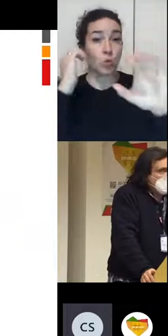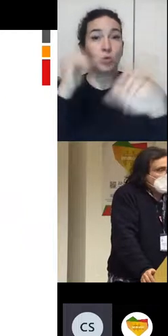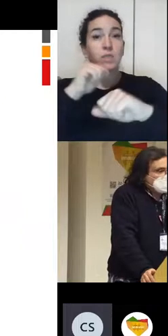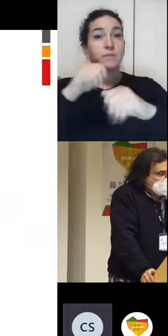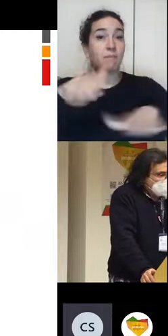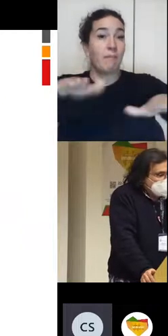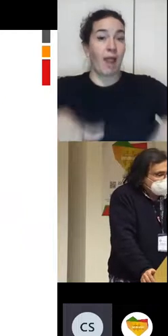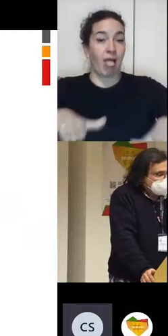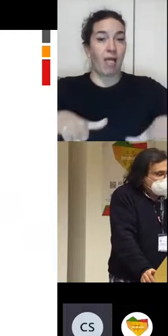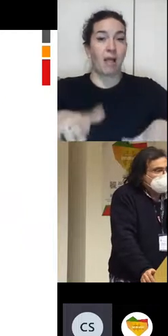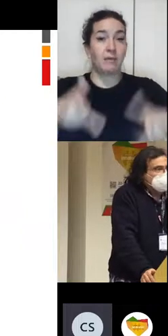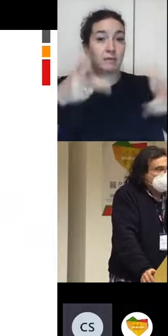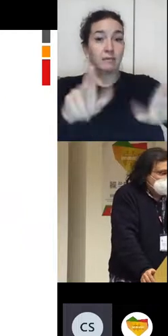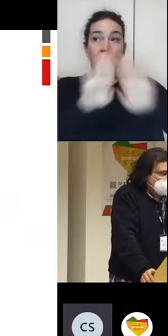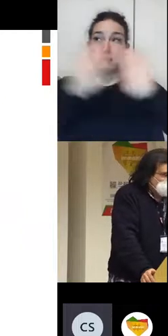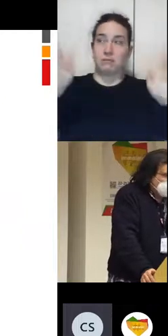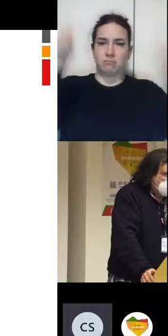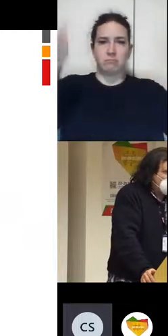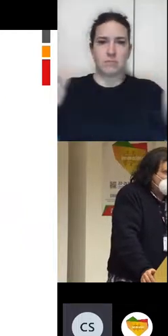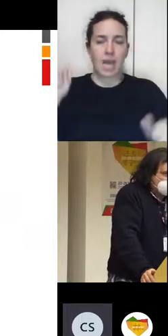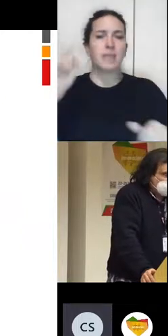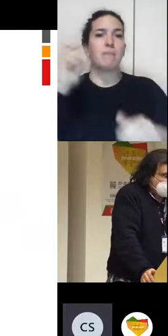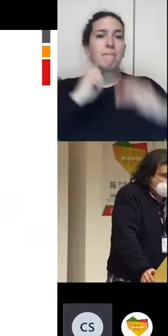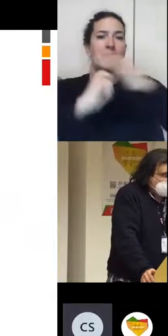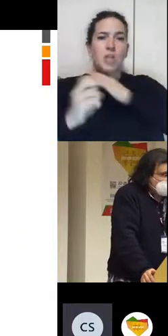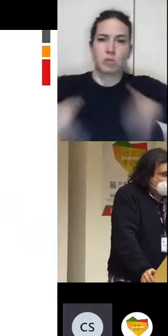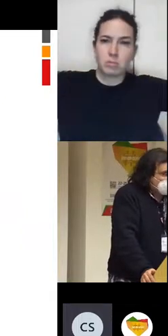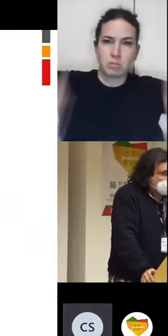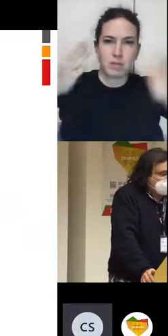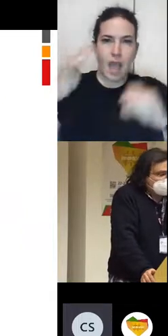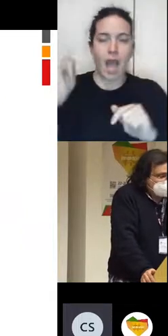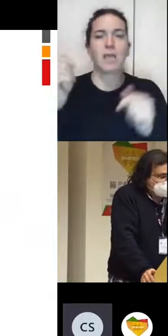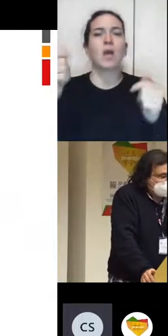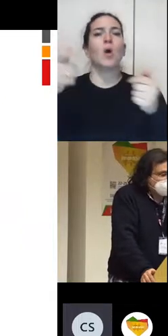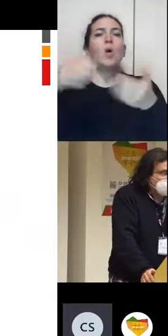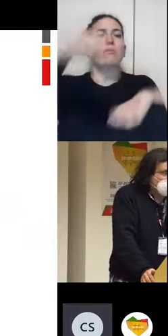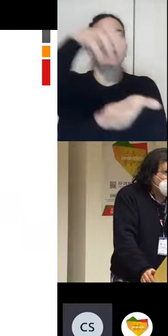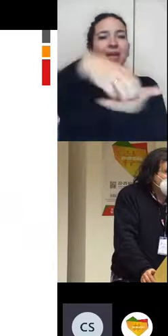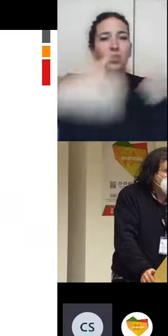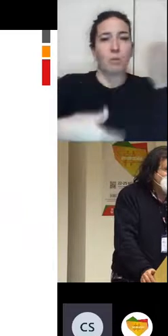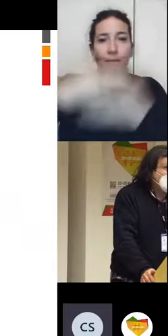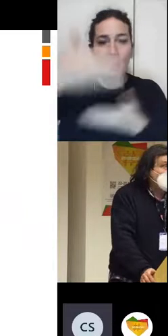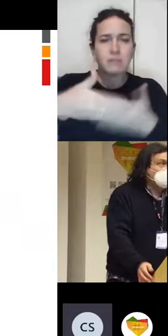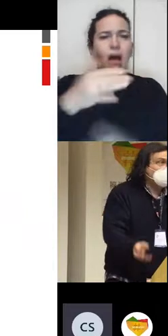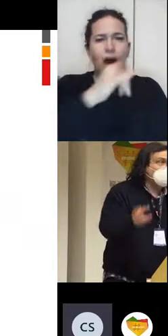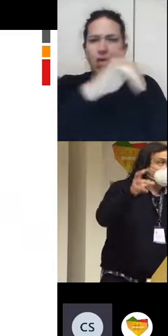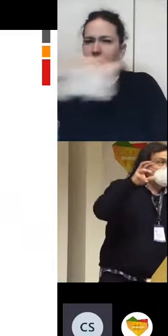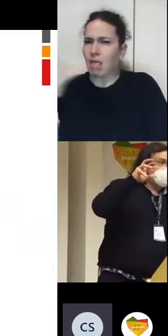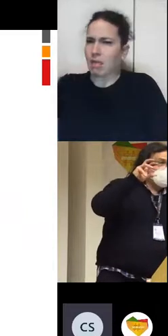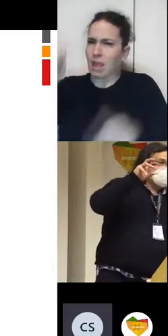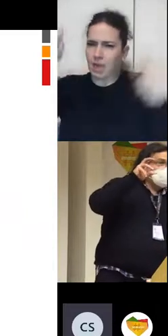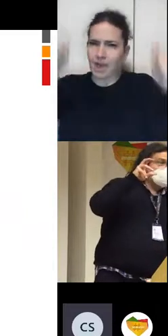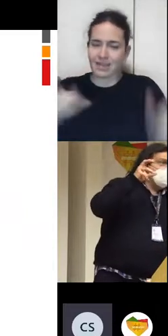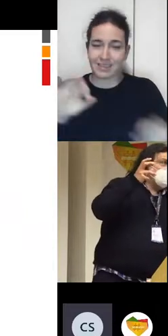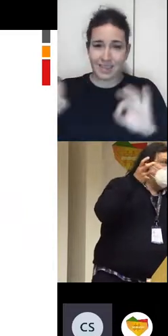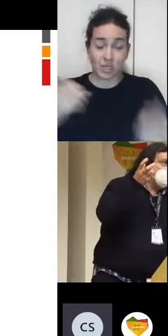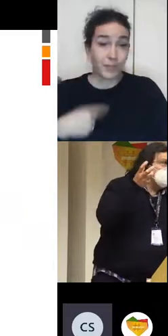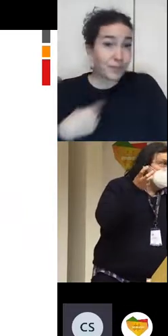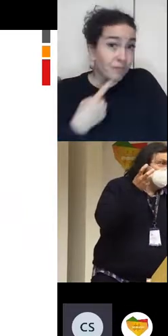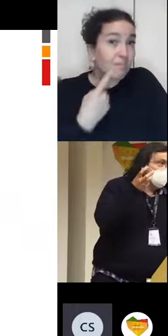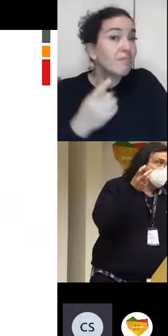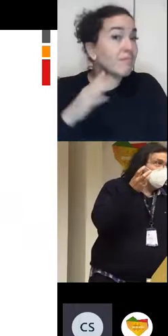paradas, en las estaciones y los pasillos del metro, los kioscos de prensa y en otro montón de elementos de mobiliario urbano. Cuento todo esto porque es